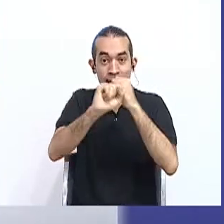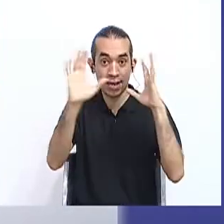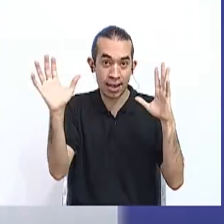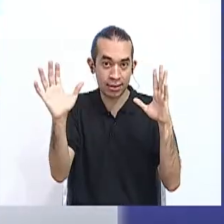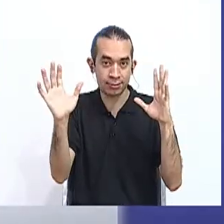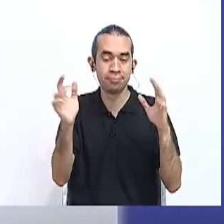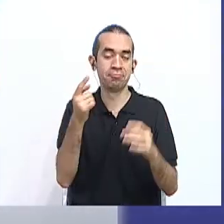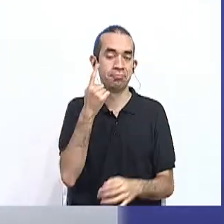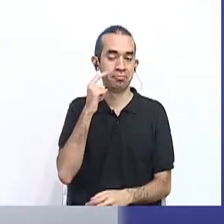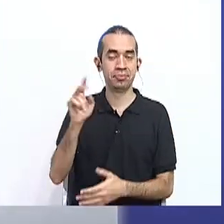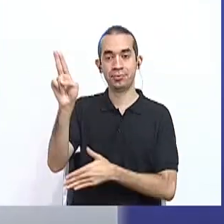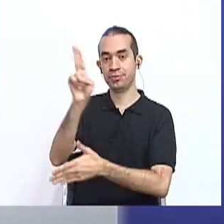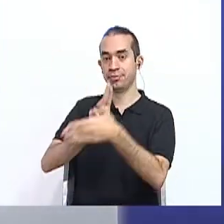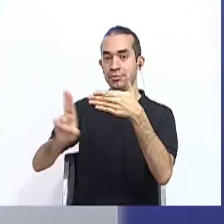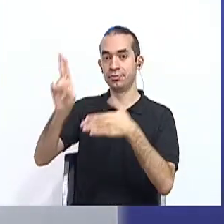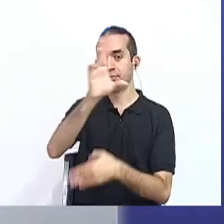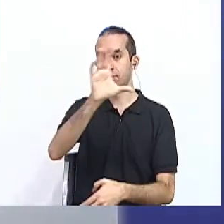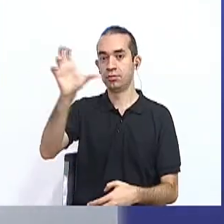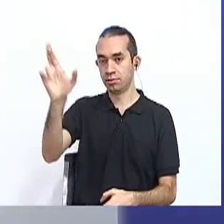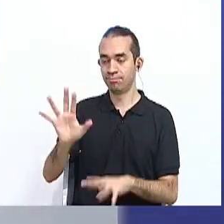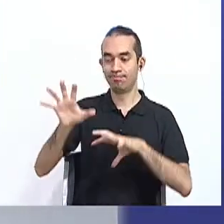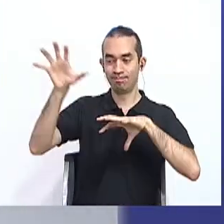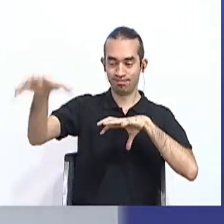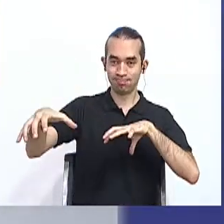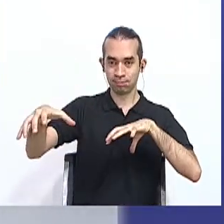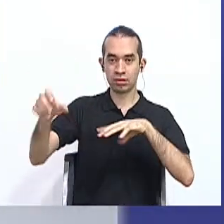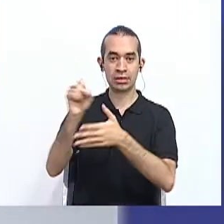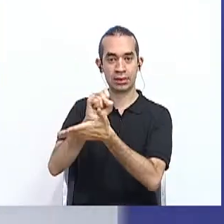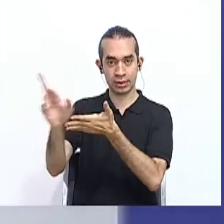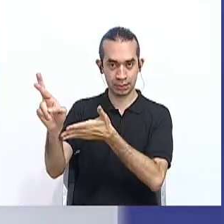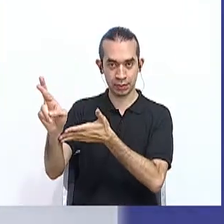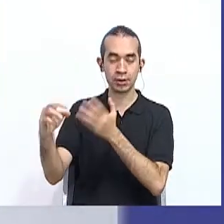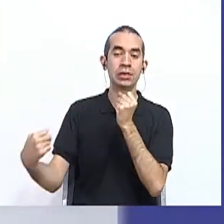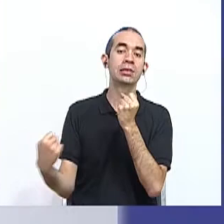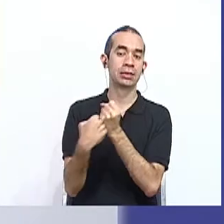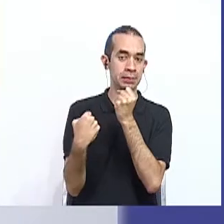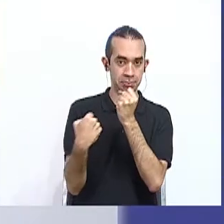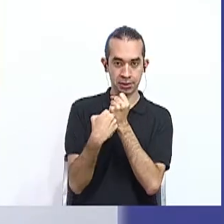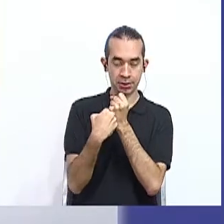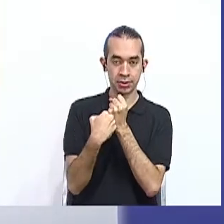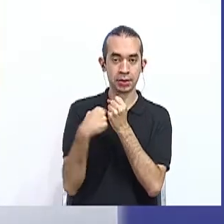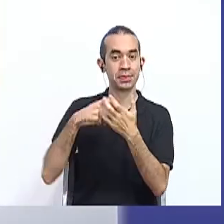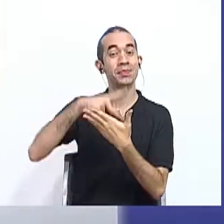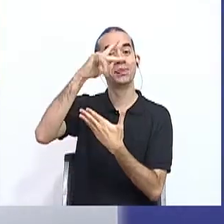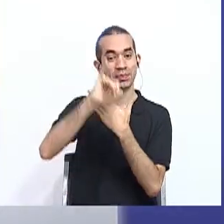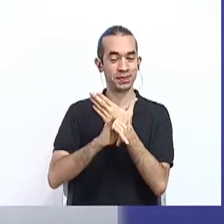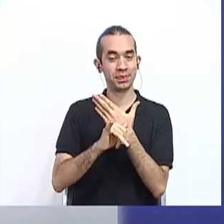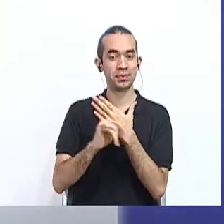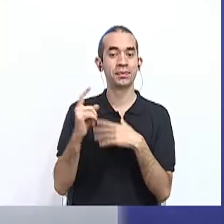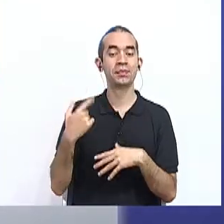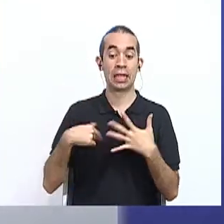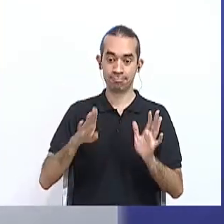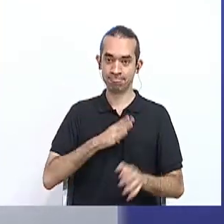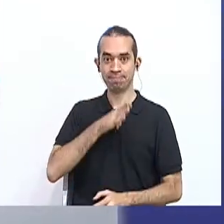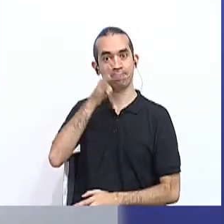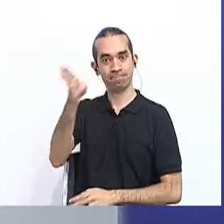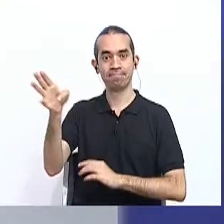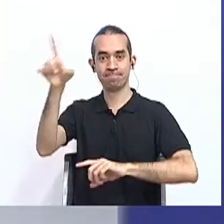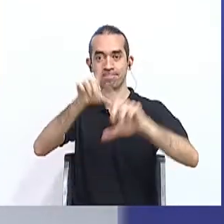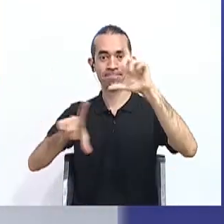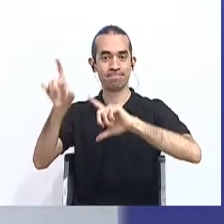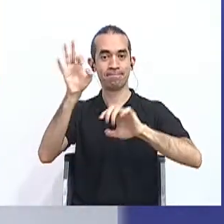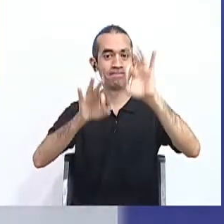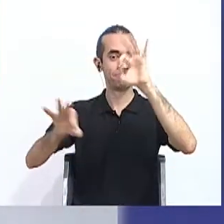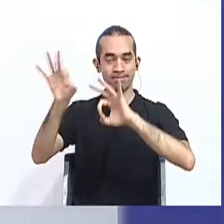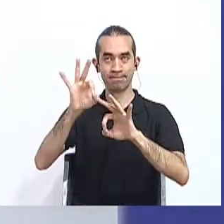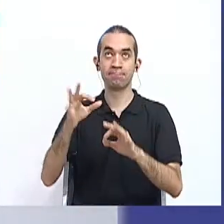la Universidad de Costa Rica, sede de Occidente, nos ha estado apoyando en este proyecto. Por eso fuimos de nuevo al laboratorio de física